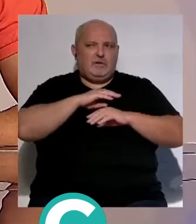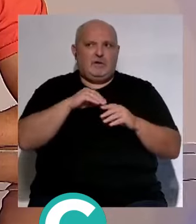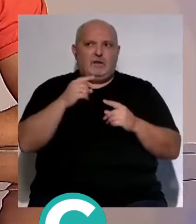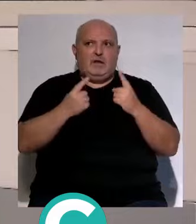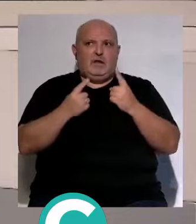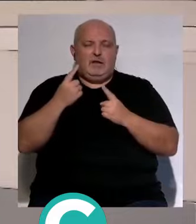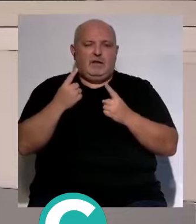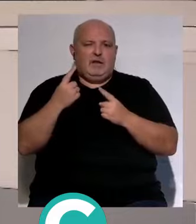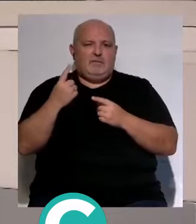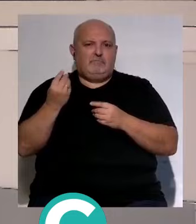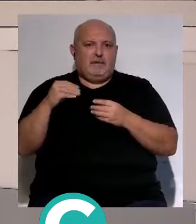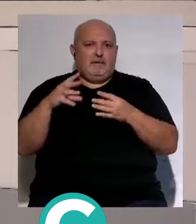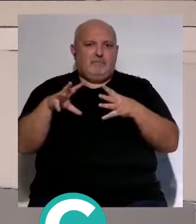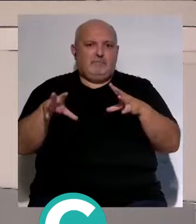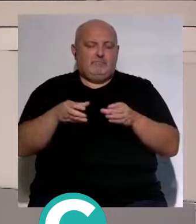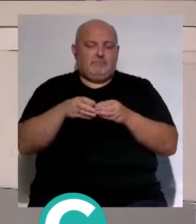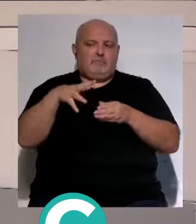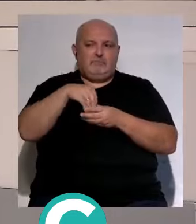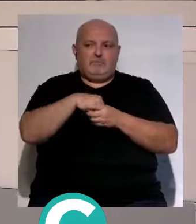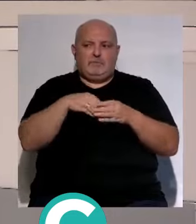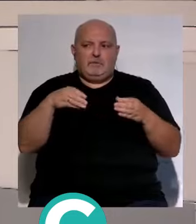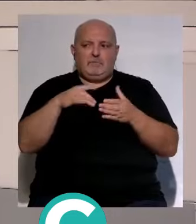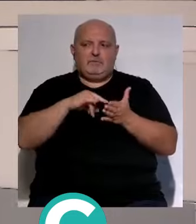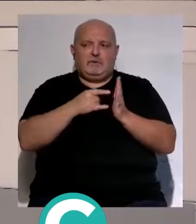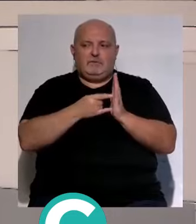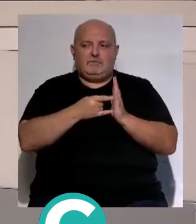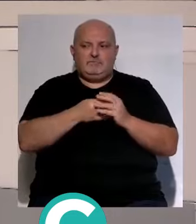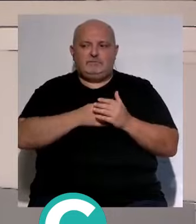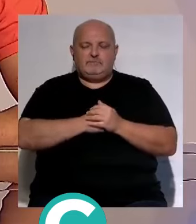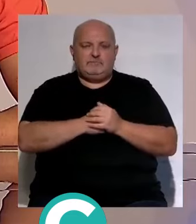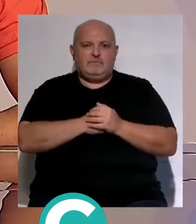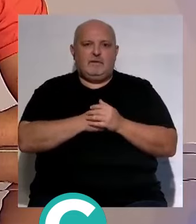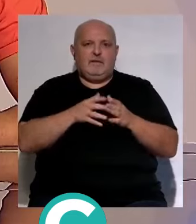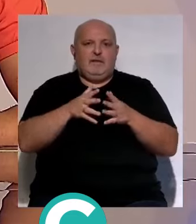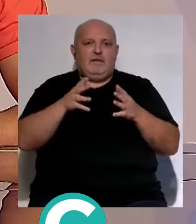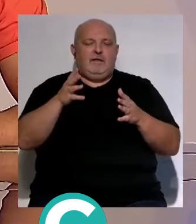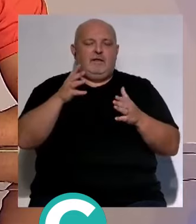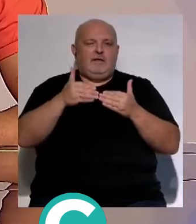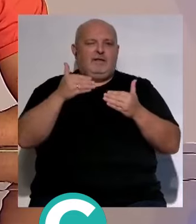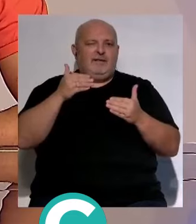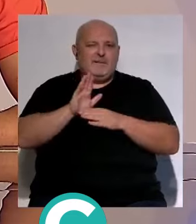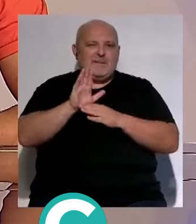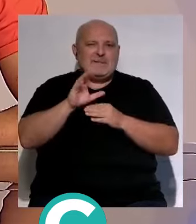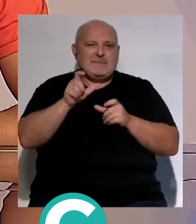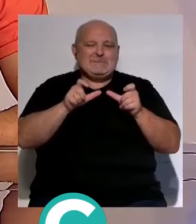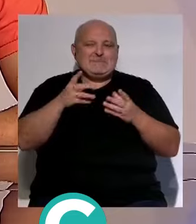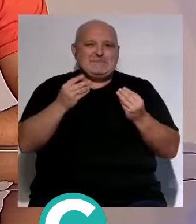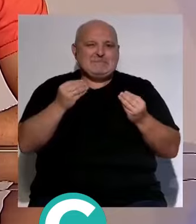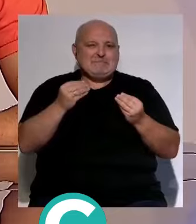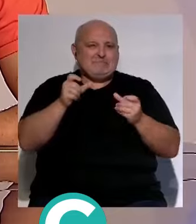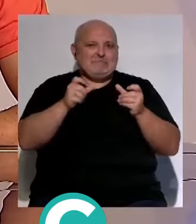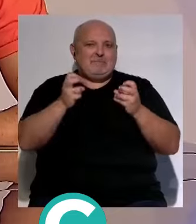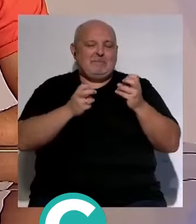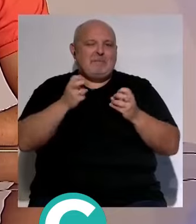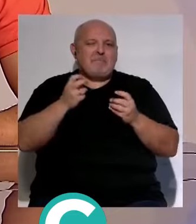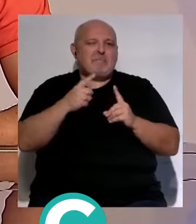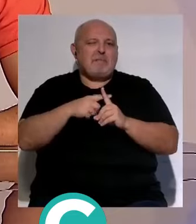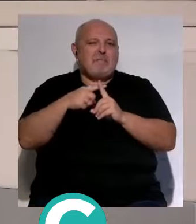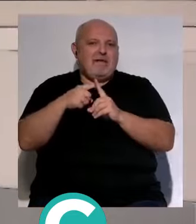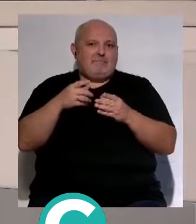alguno más de la casa que pueda quedarse. Va a traer más gente que cuando Chris Ramos hizo la presentación. ¿Eh? Más gente que cuando Chris Ramos